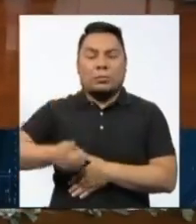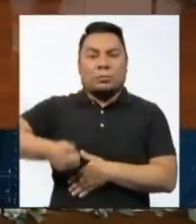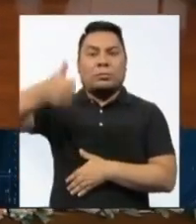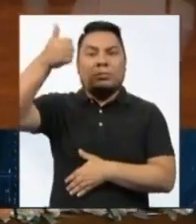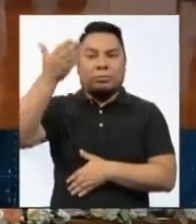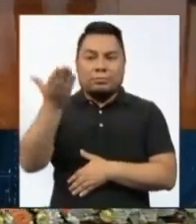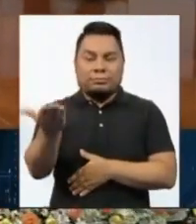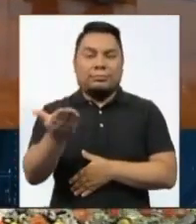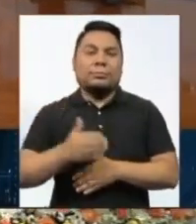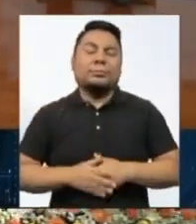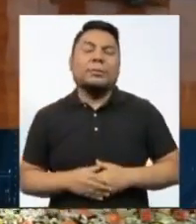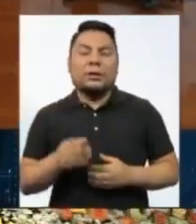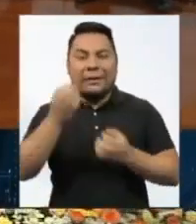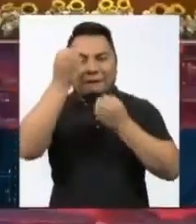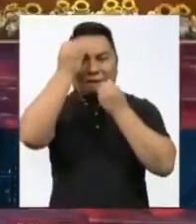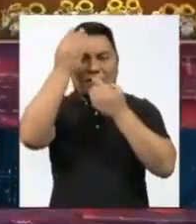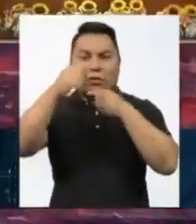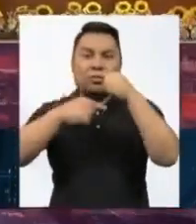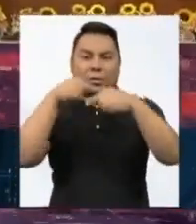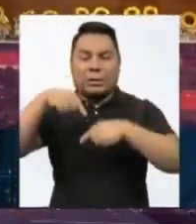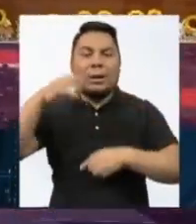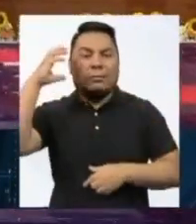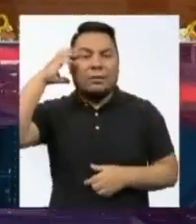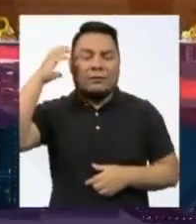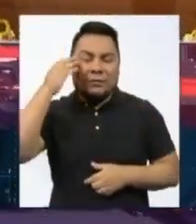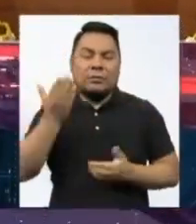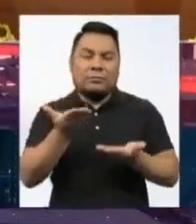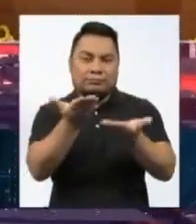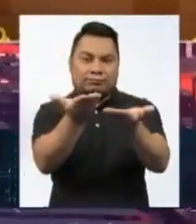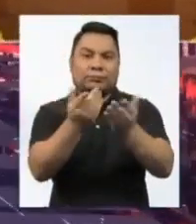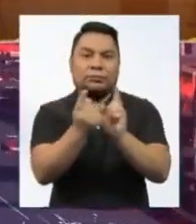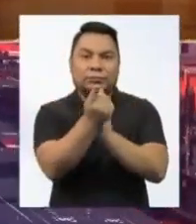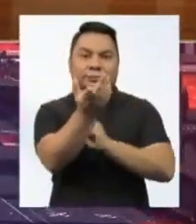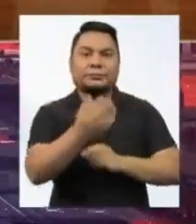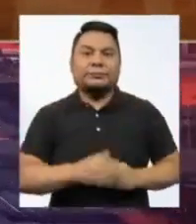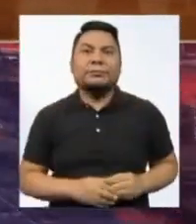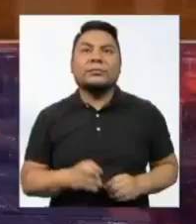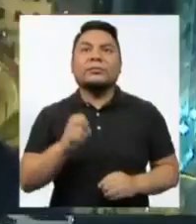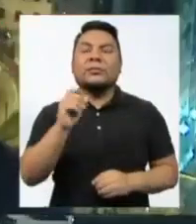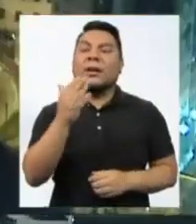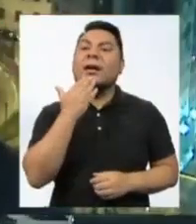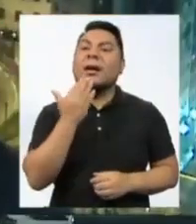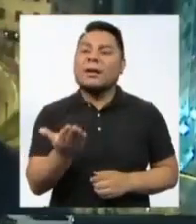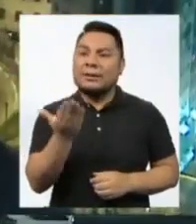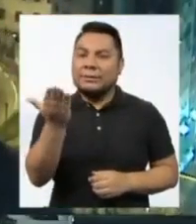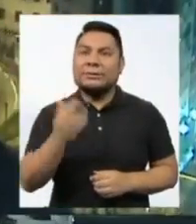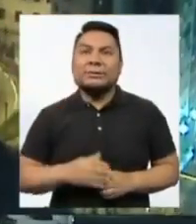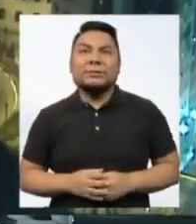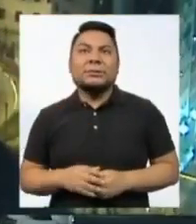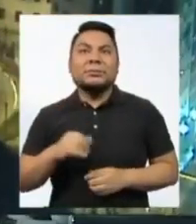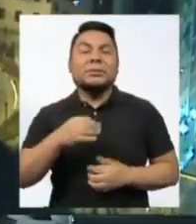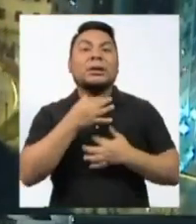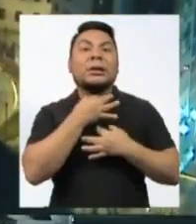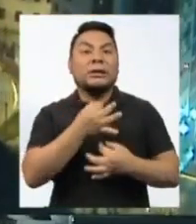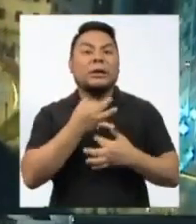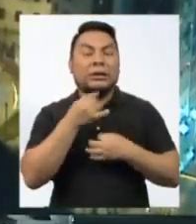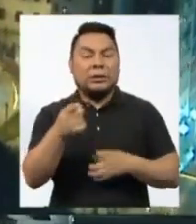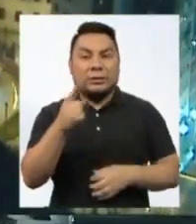Herrera Descalzi. Esta es la información desde Miraflores. Compañeros, seguimos con ustedes en estudios. Bien, gracias a Noelia Azabache por esa información. Interesante